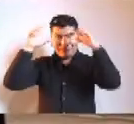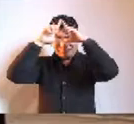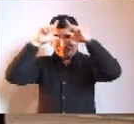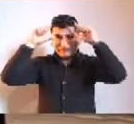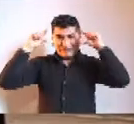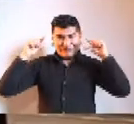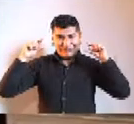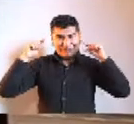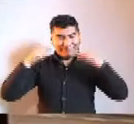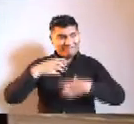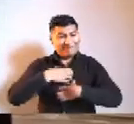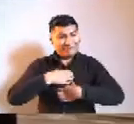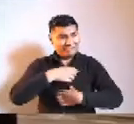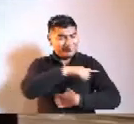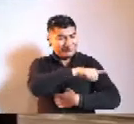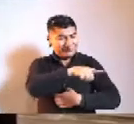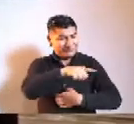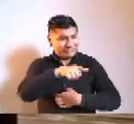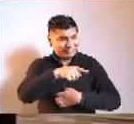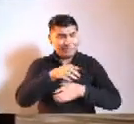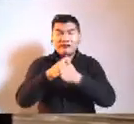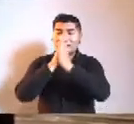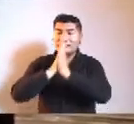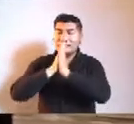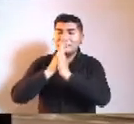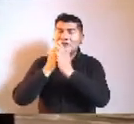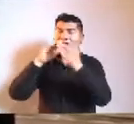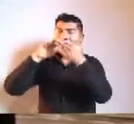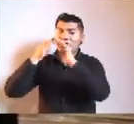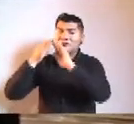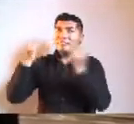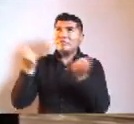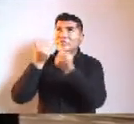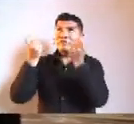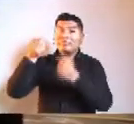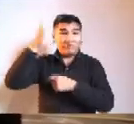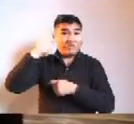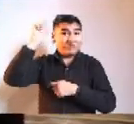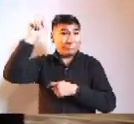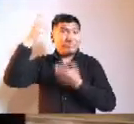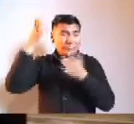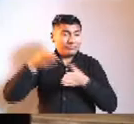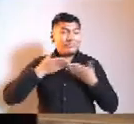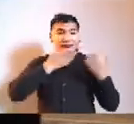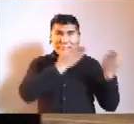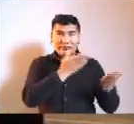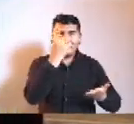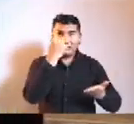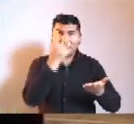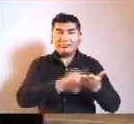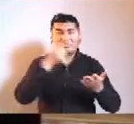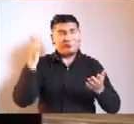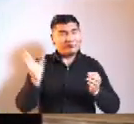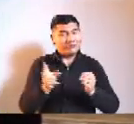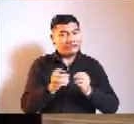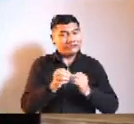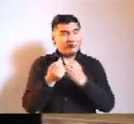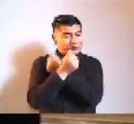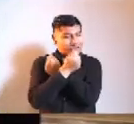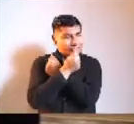pide por el pueblo pecador y Dios actúa, una vez más, con amor